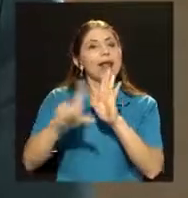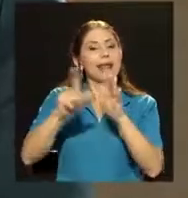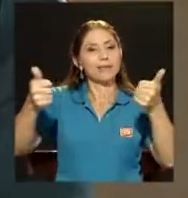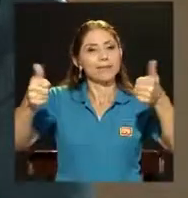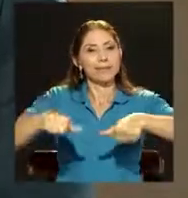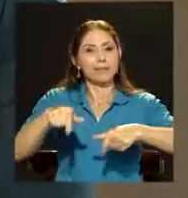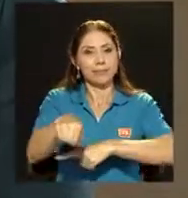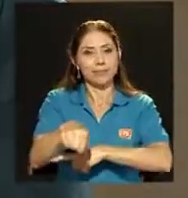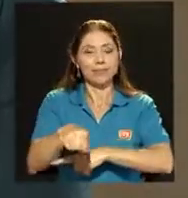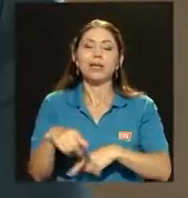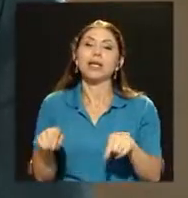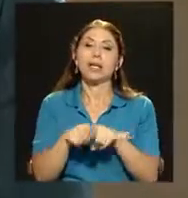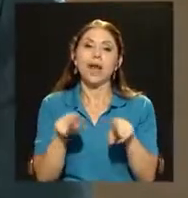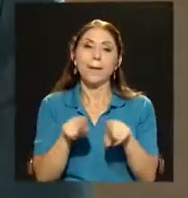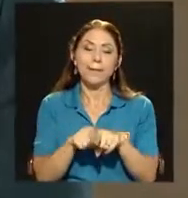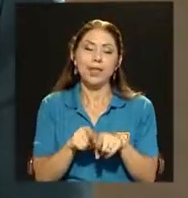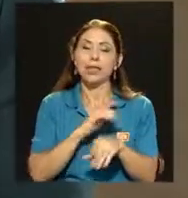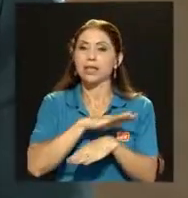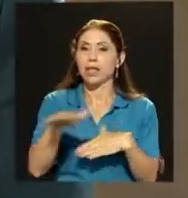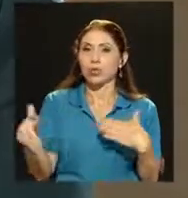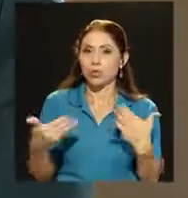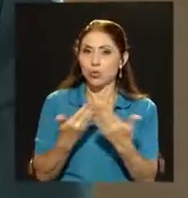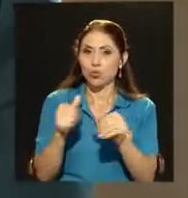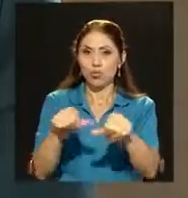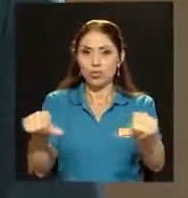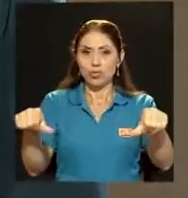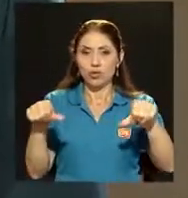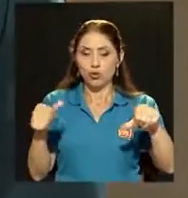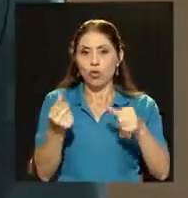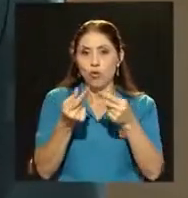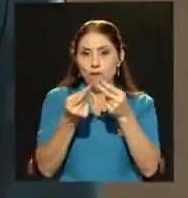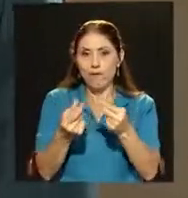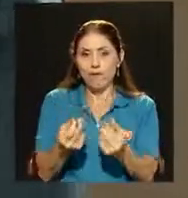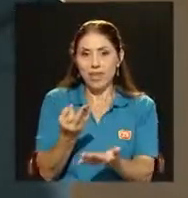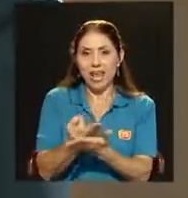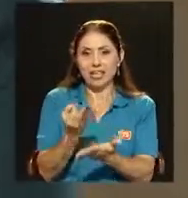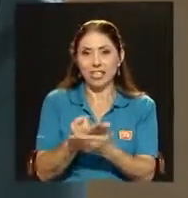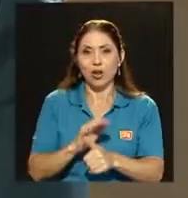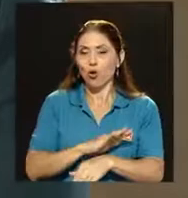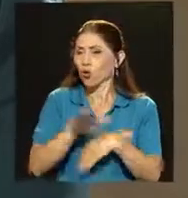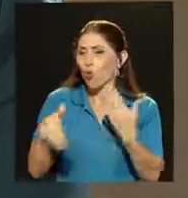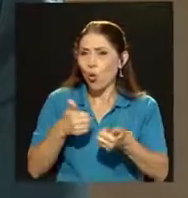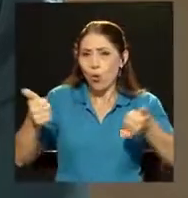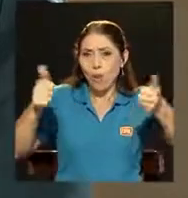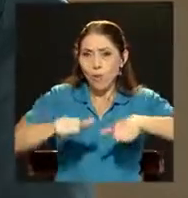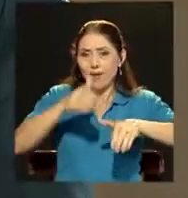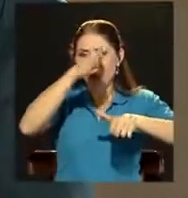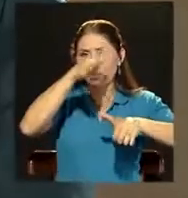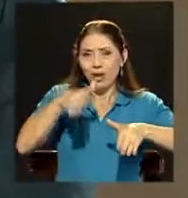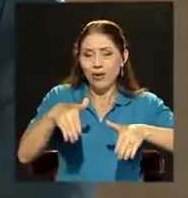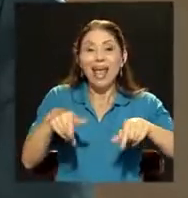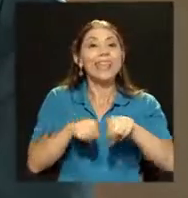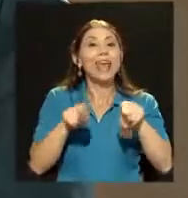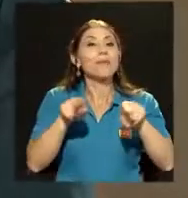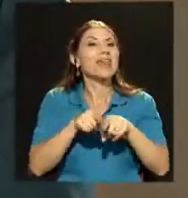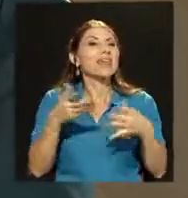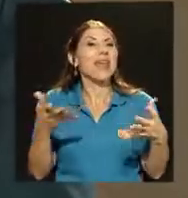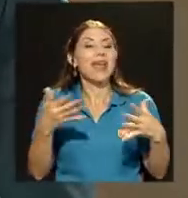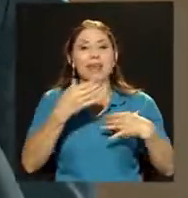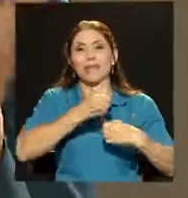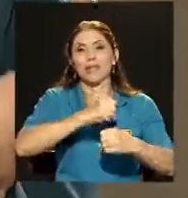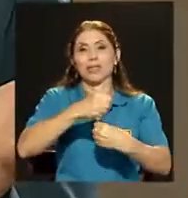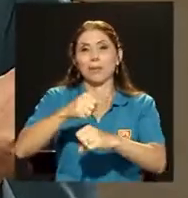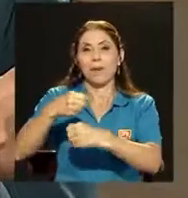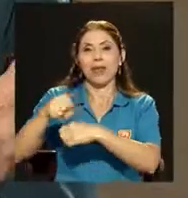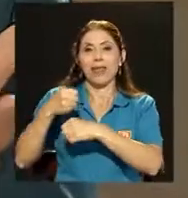República. Y también de todo el sector financiero aprueba la Contraloría, y de las municipalidades, quedando